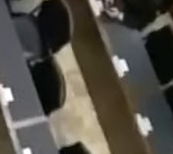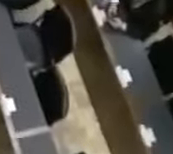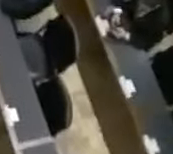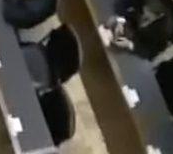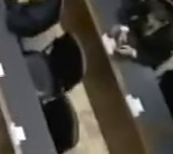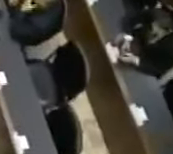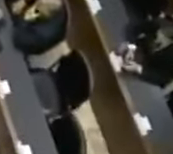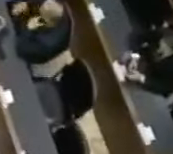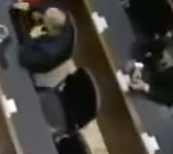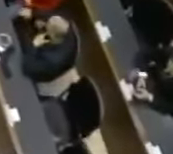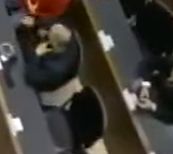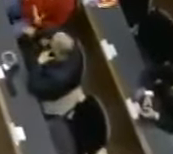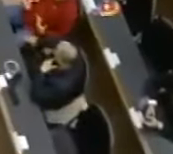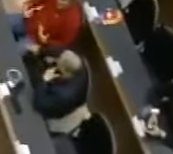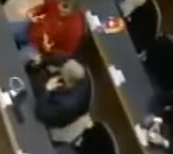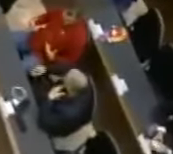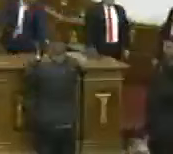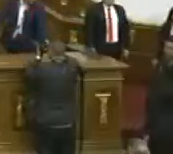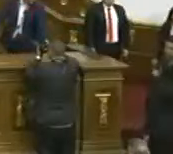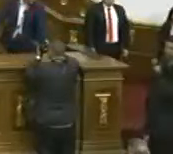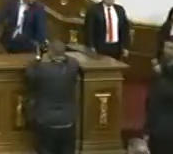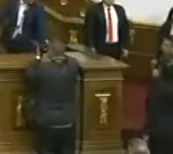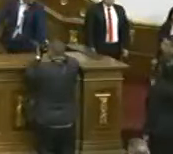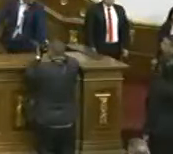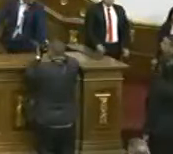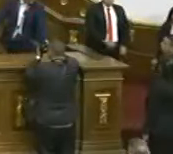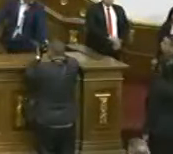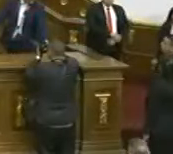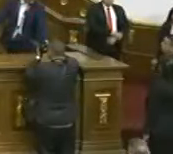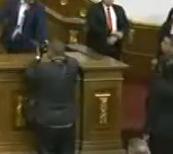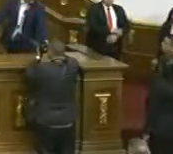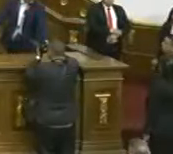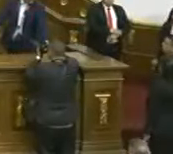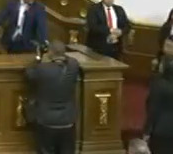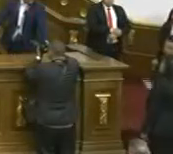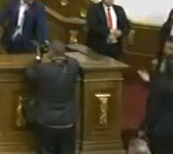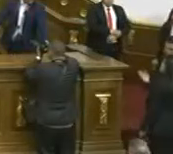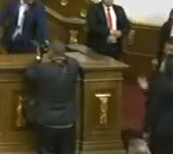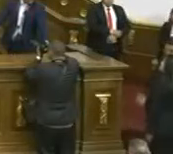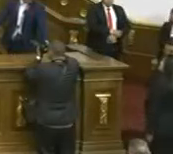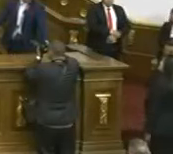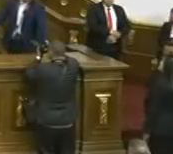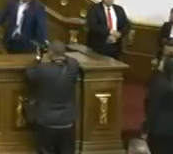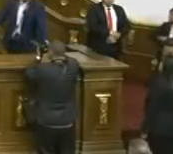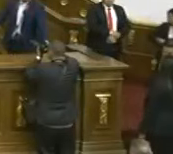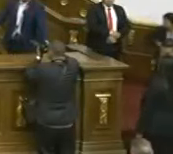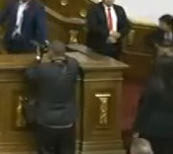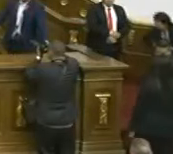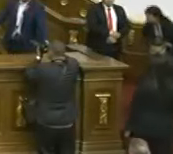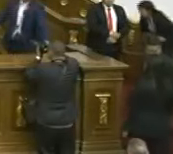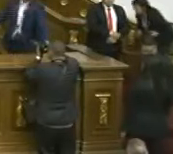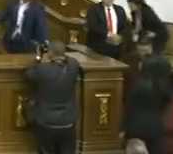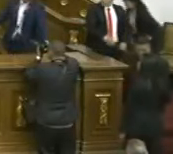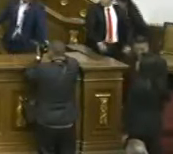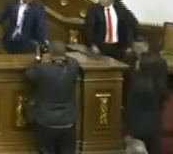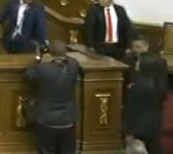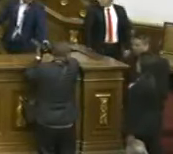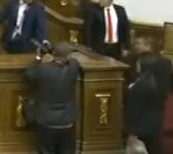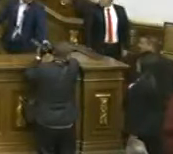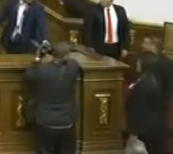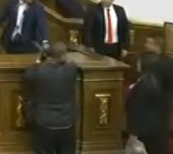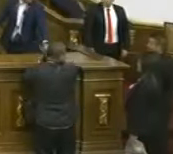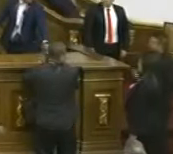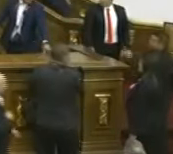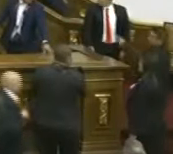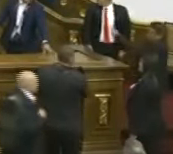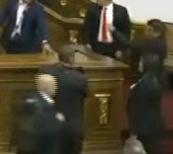Atención, por favor, diputadas y diputados de la República Bolivariana de Venezuela, sírvanse a ocupar sus curules para dar inicio a